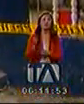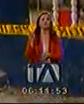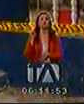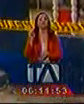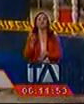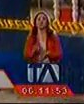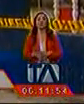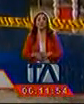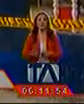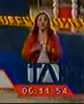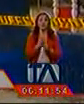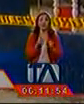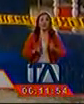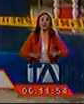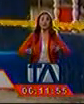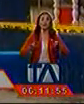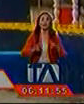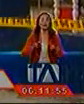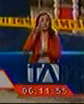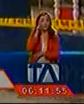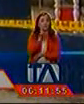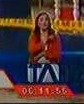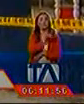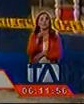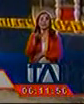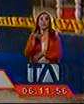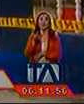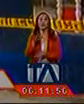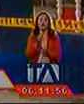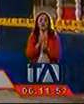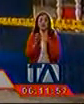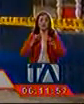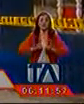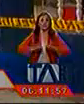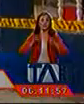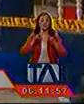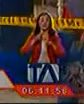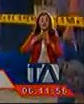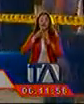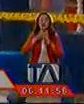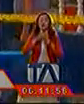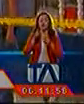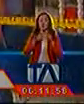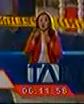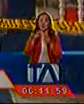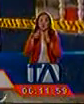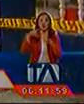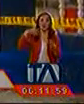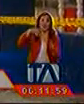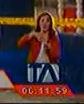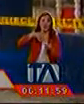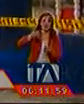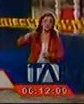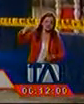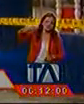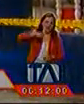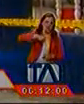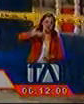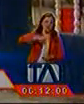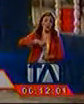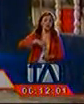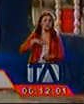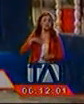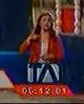de las primeras investigaciones por parte de la Fiscalía, ya se ha logrado identificar a las personas quienes aparentemente habrían iniciado